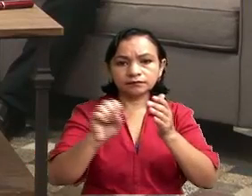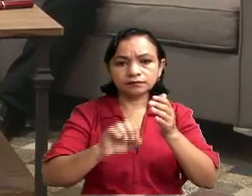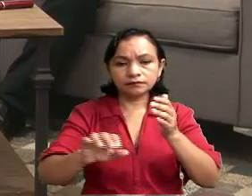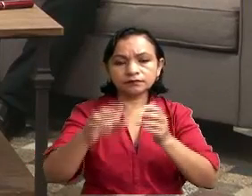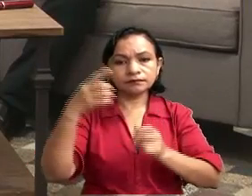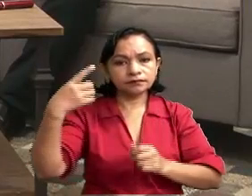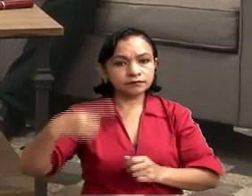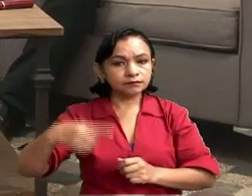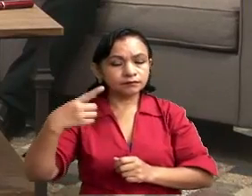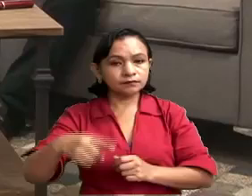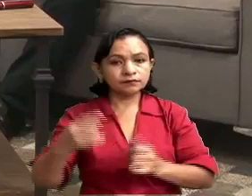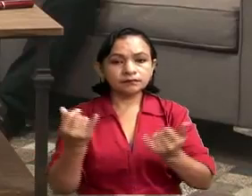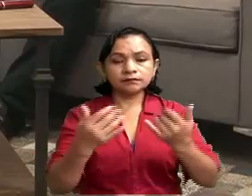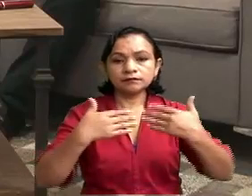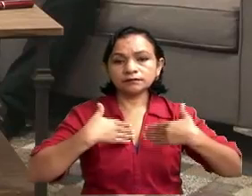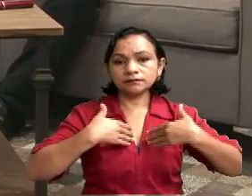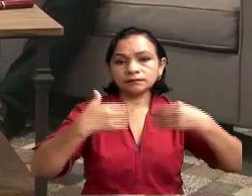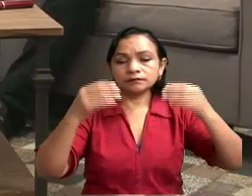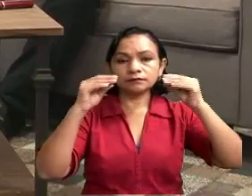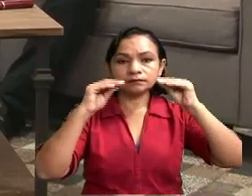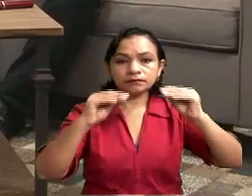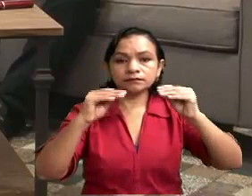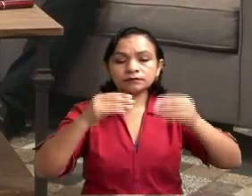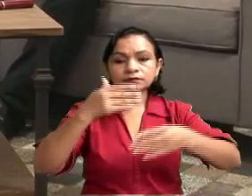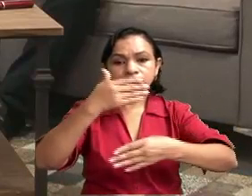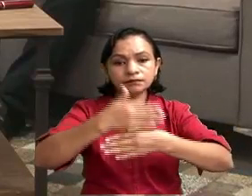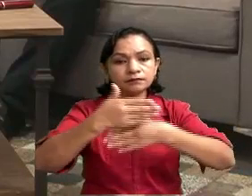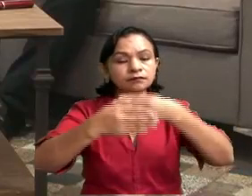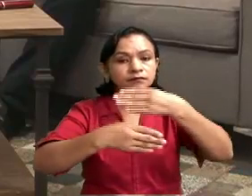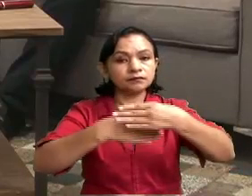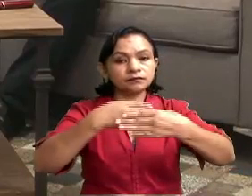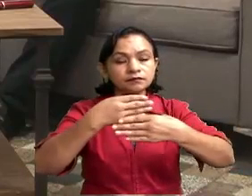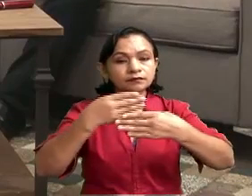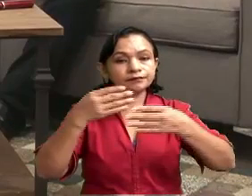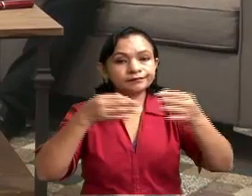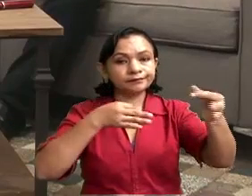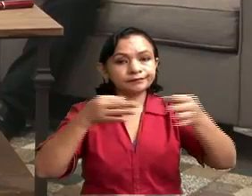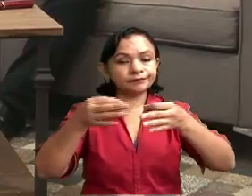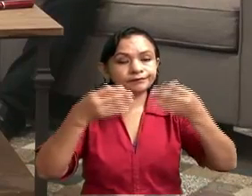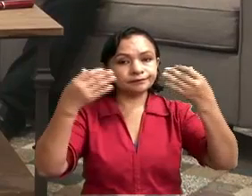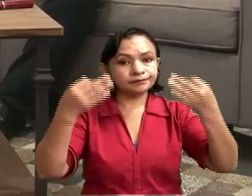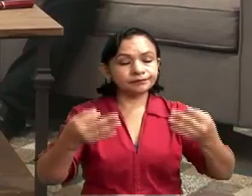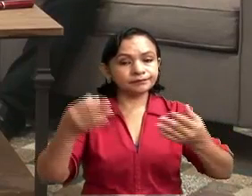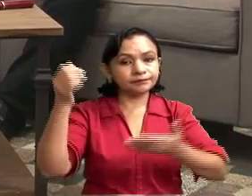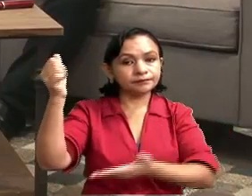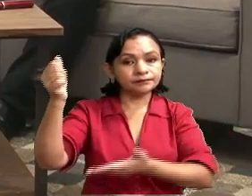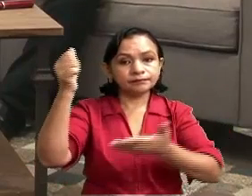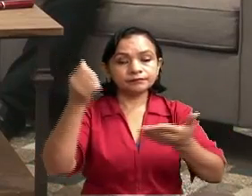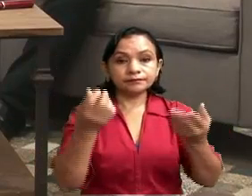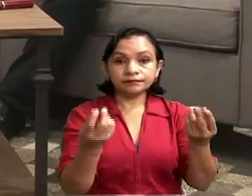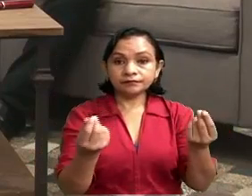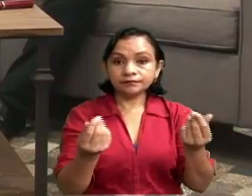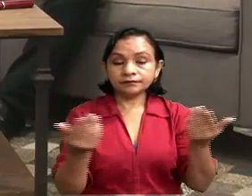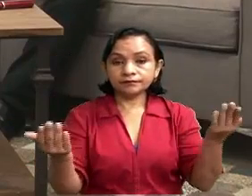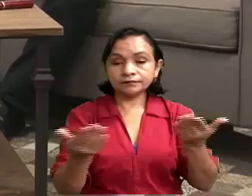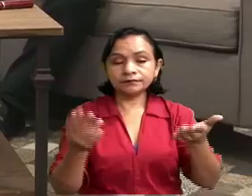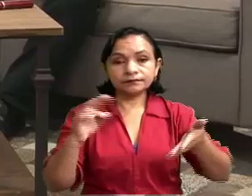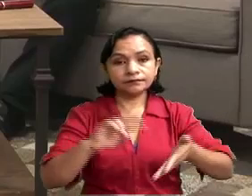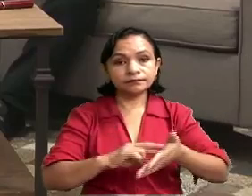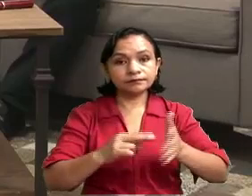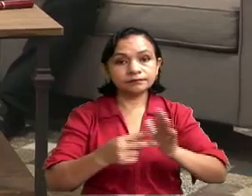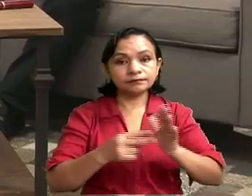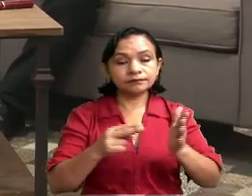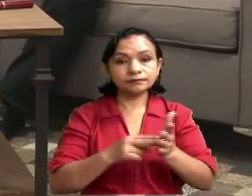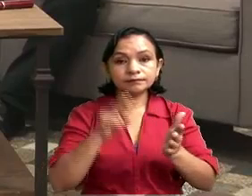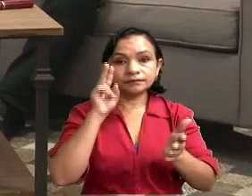de derechos mantenida, salud, educación, infraestructura, usted lo mencionó ampliamente con la inversión pública. Y en ese sentido también